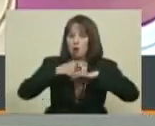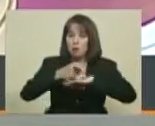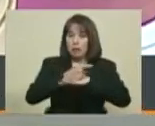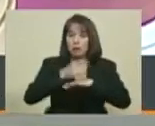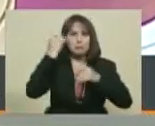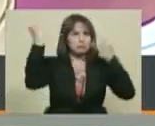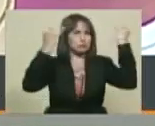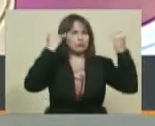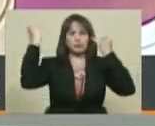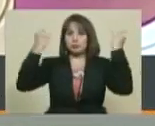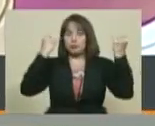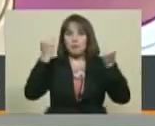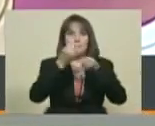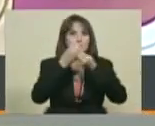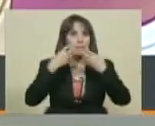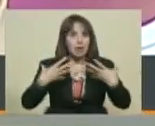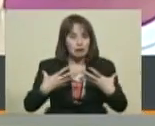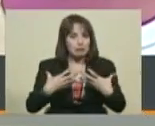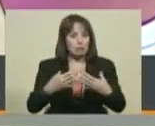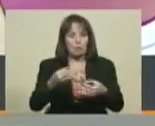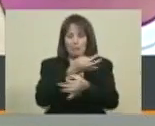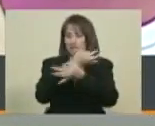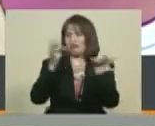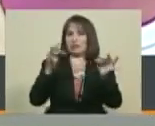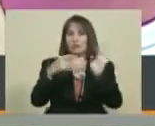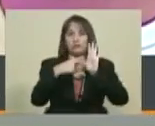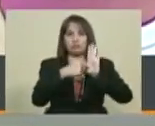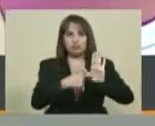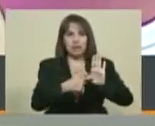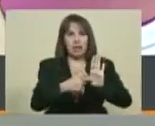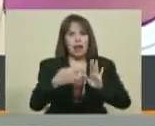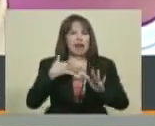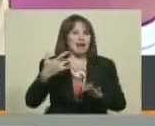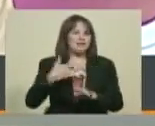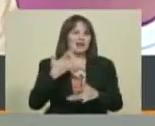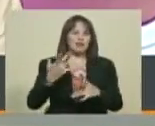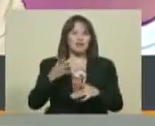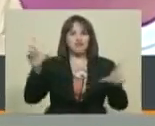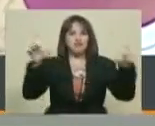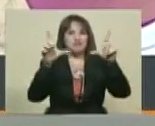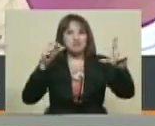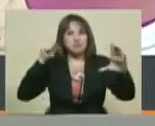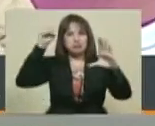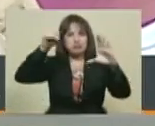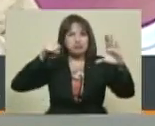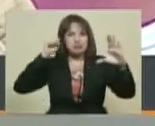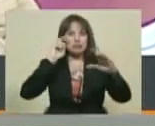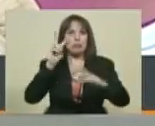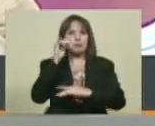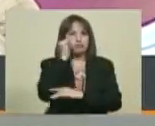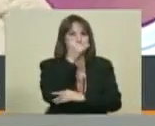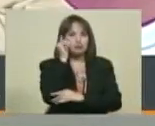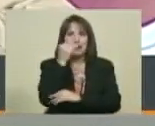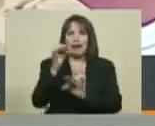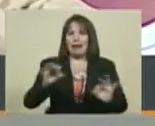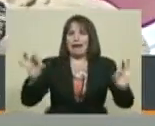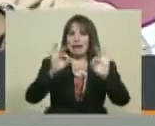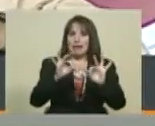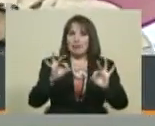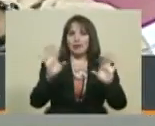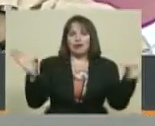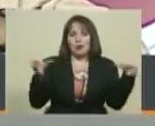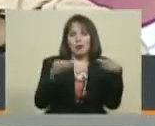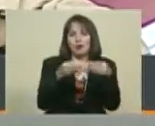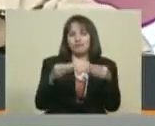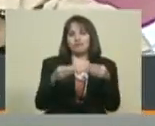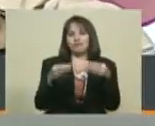digo. Lamento que esa parte no haya sido transmitida porque tomamos hacer la reunión